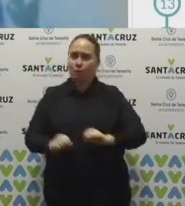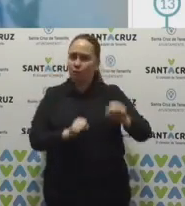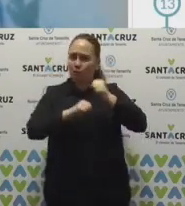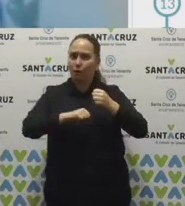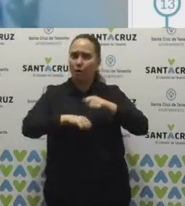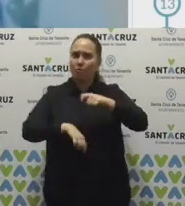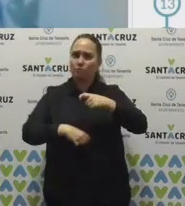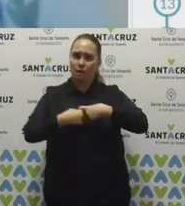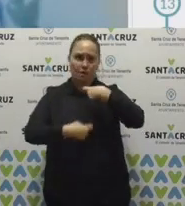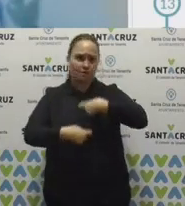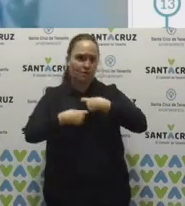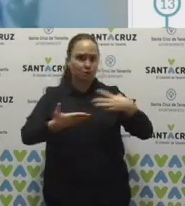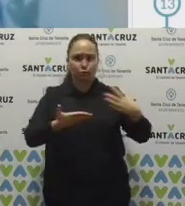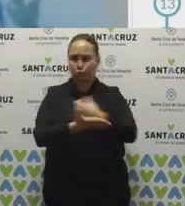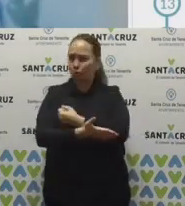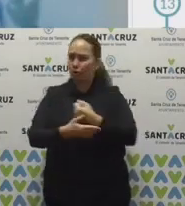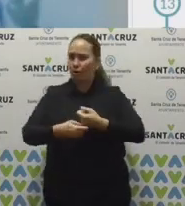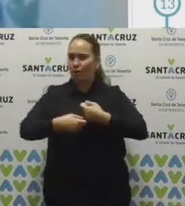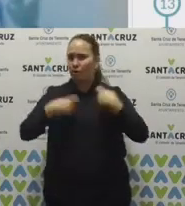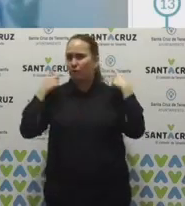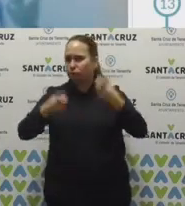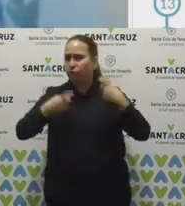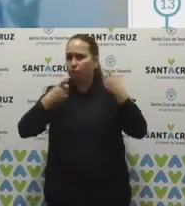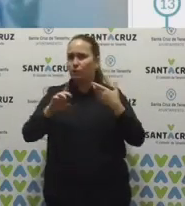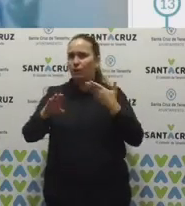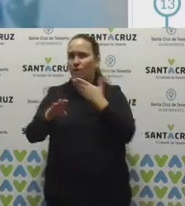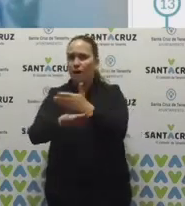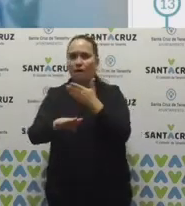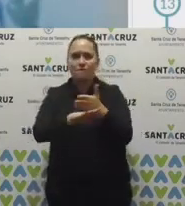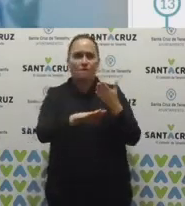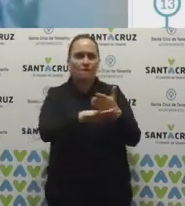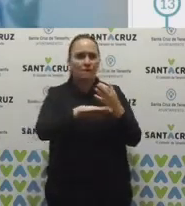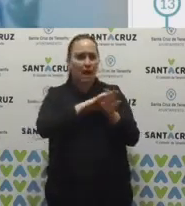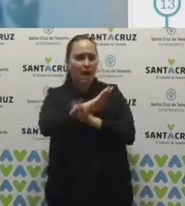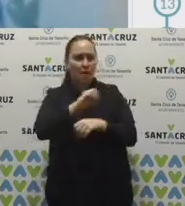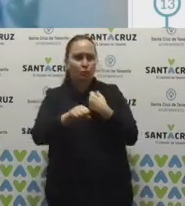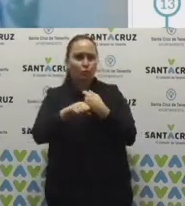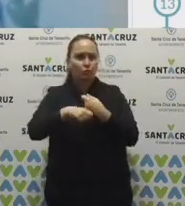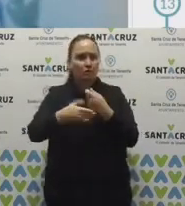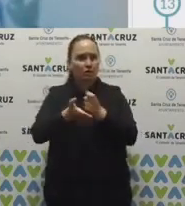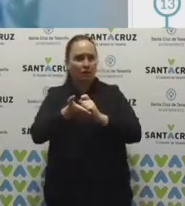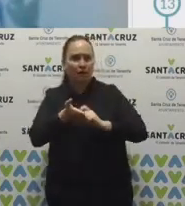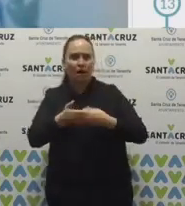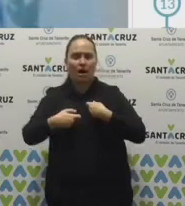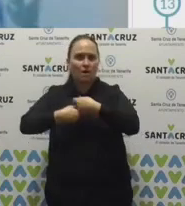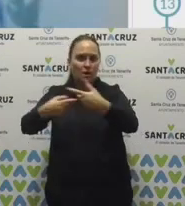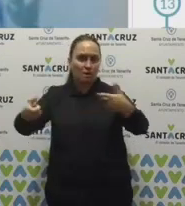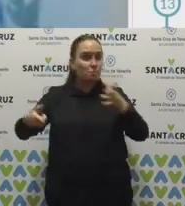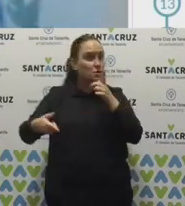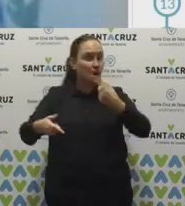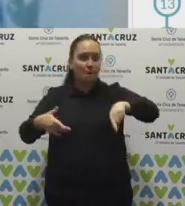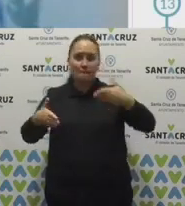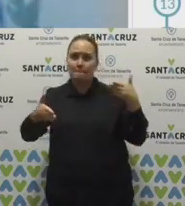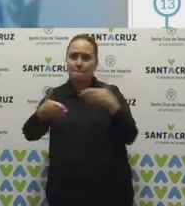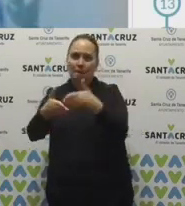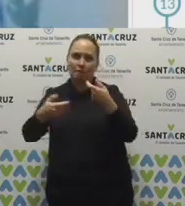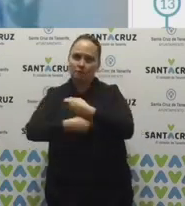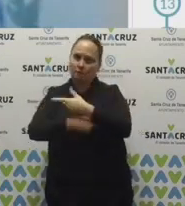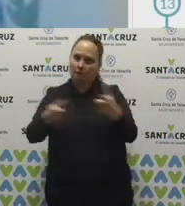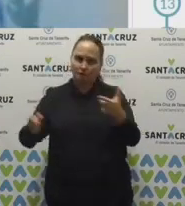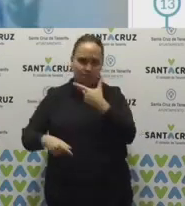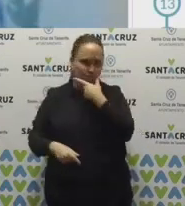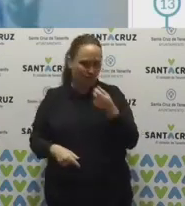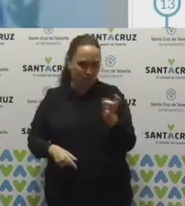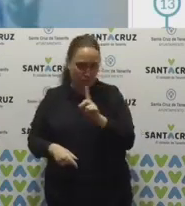estas tareas estos apuntes a los escolares de santacruz que no tenían acceso a las mismas y tengo que recordarle que